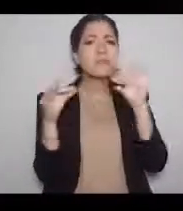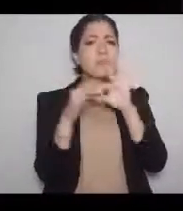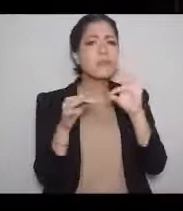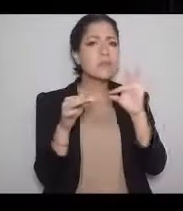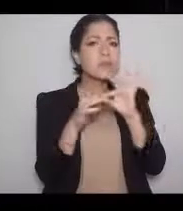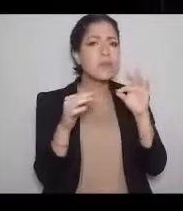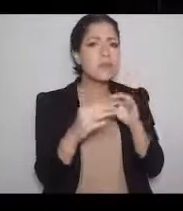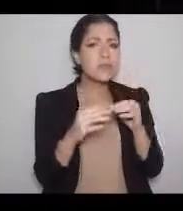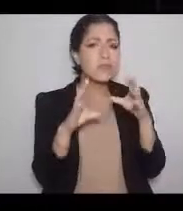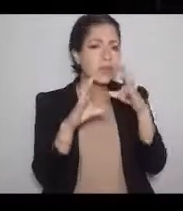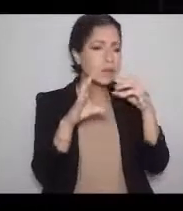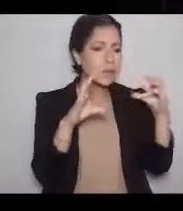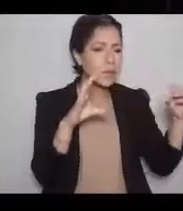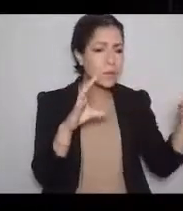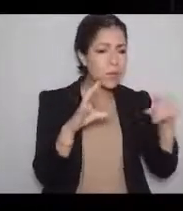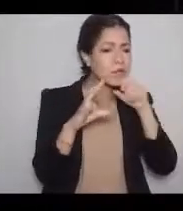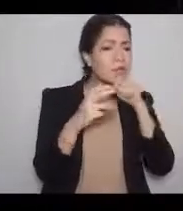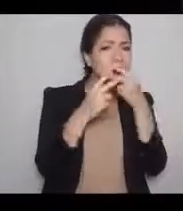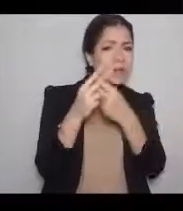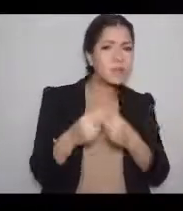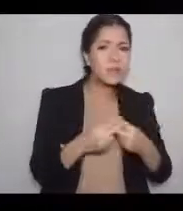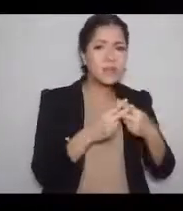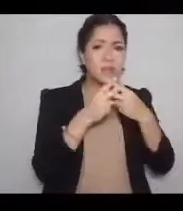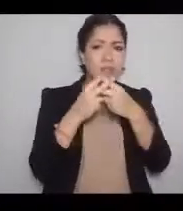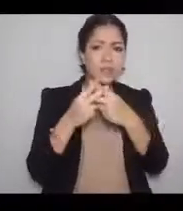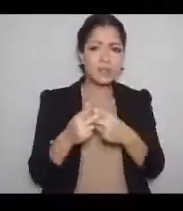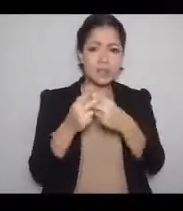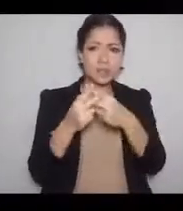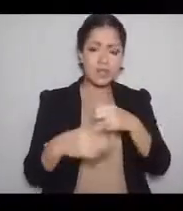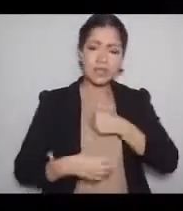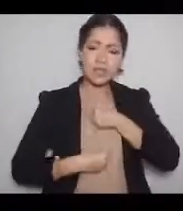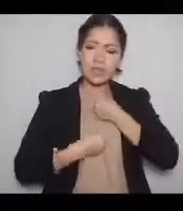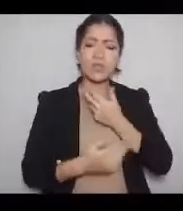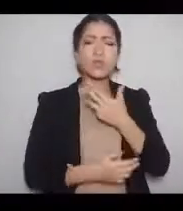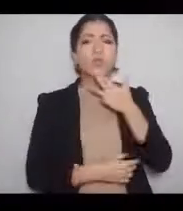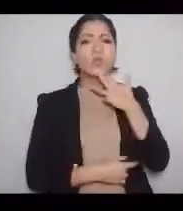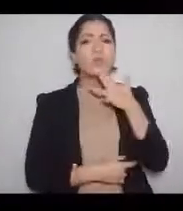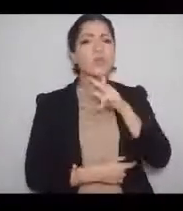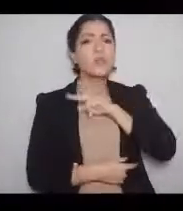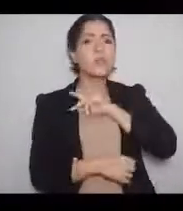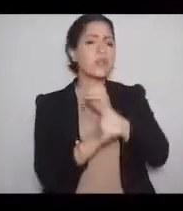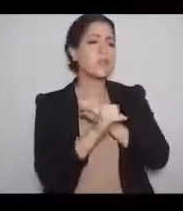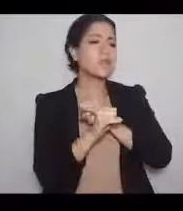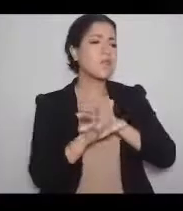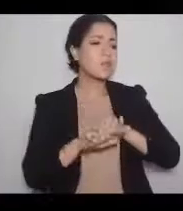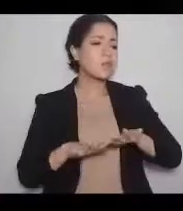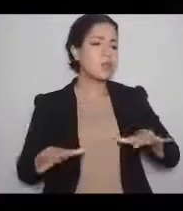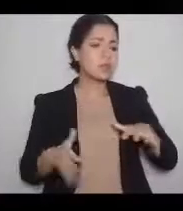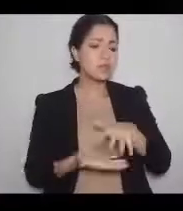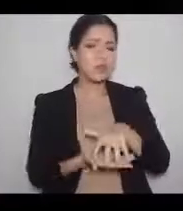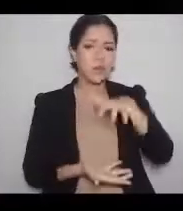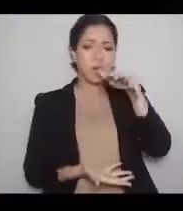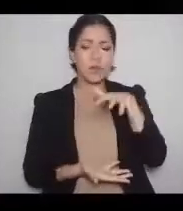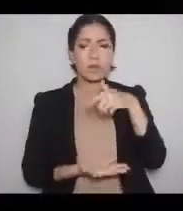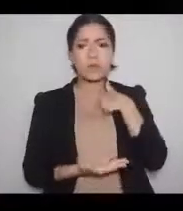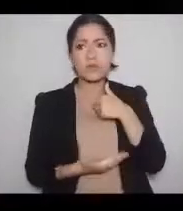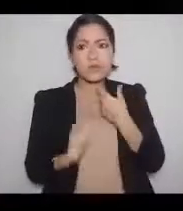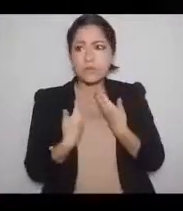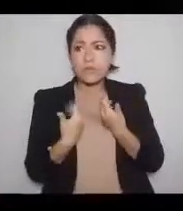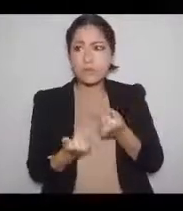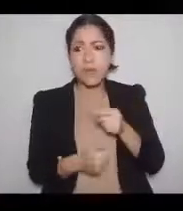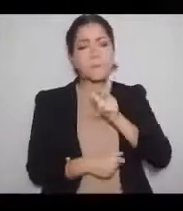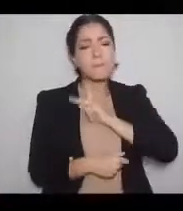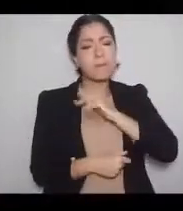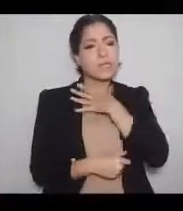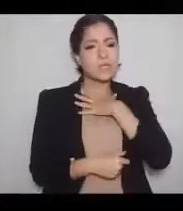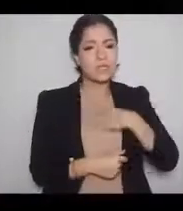no pude hacerlo. Usa mis tablas. No las tengo. Mis hijos te las